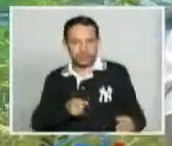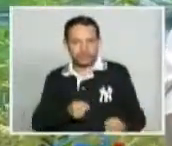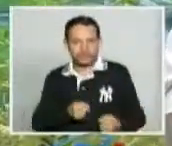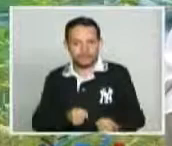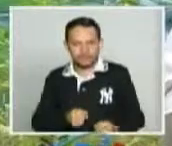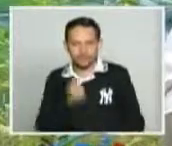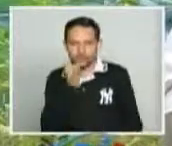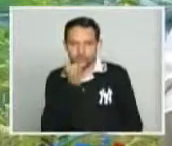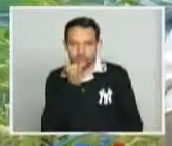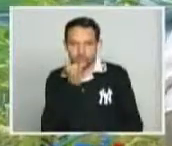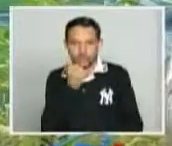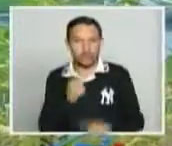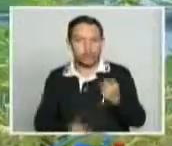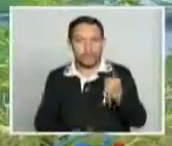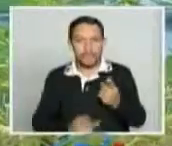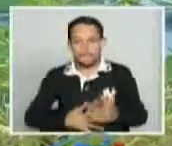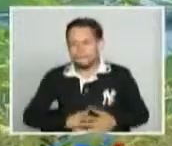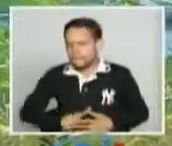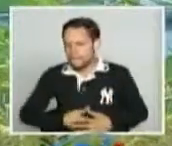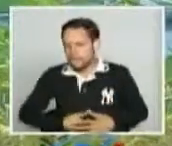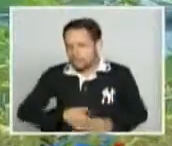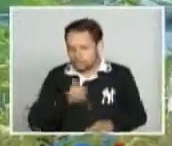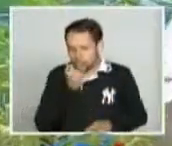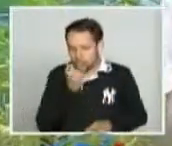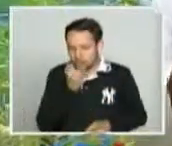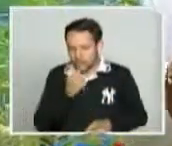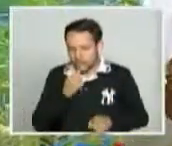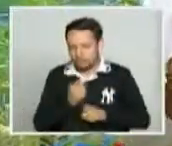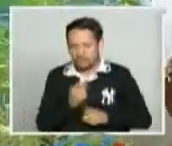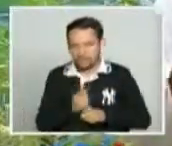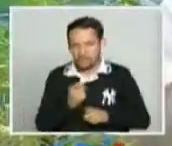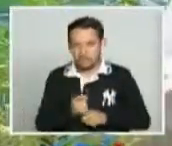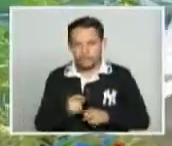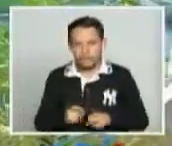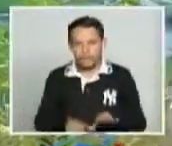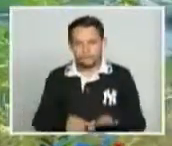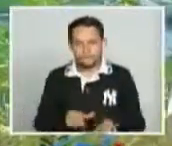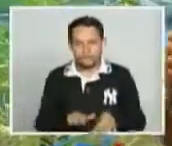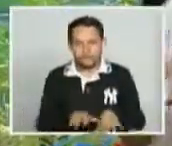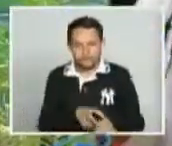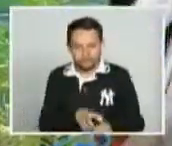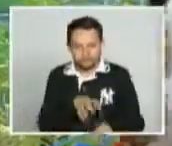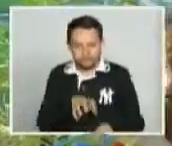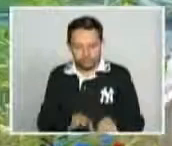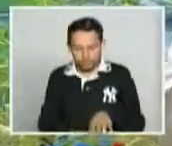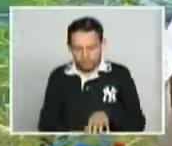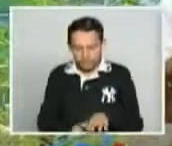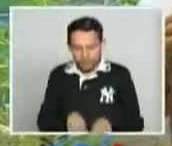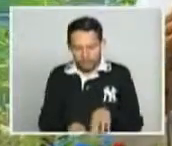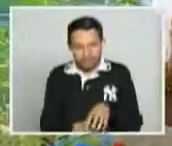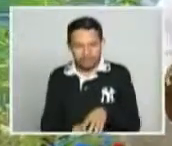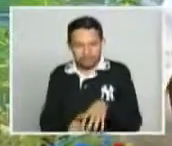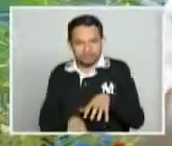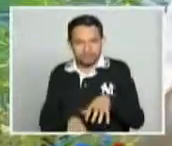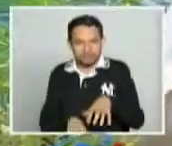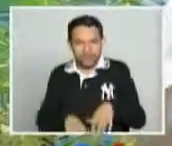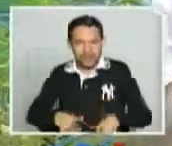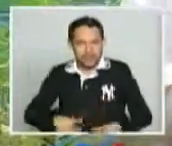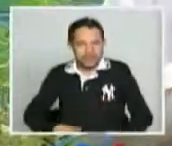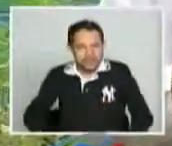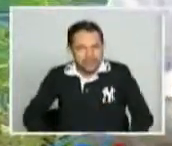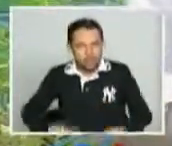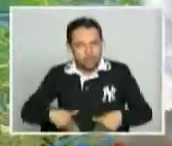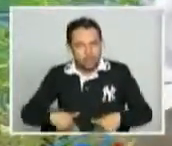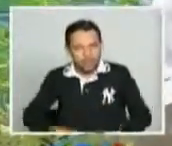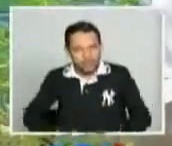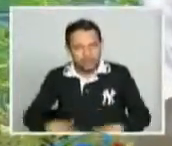la orina. Se me están hinchando los pies. Y camino y estoy cansado. No